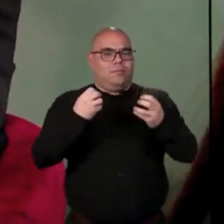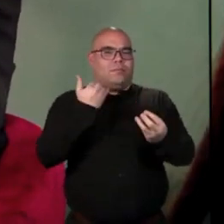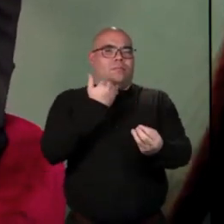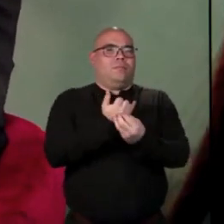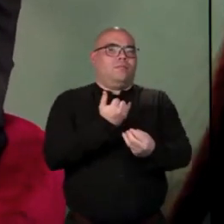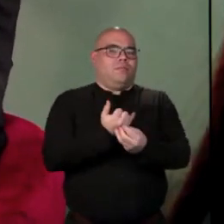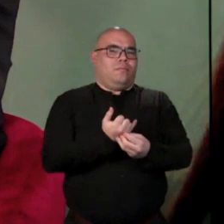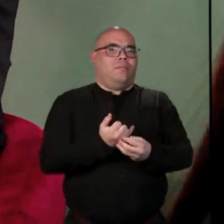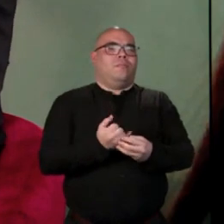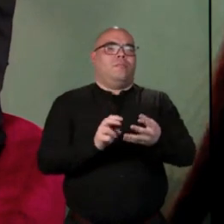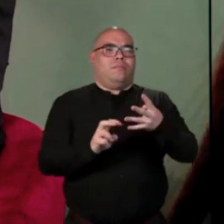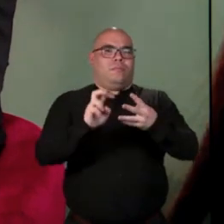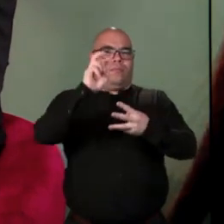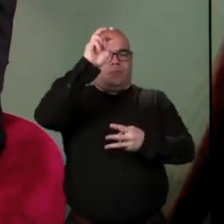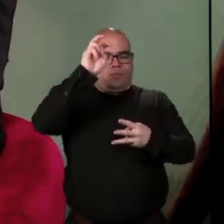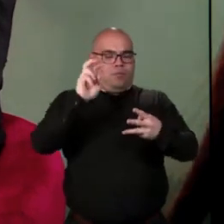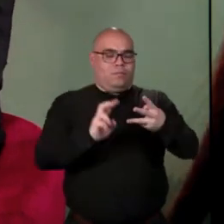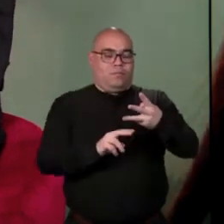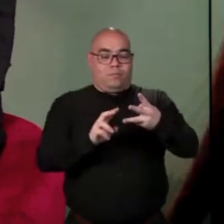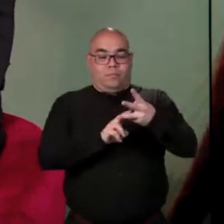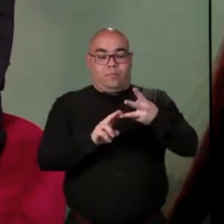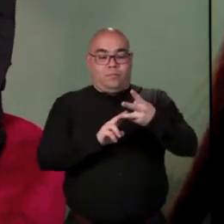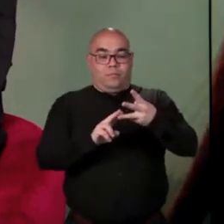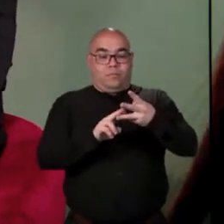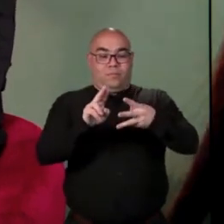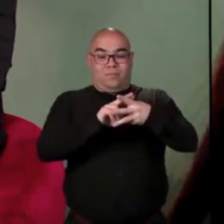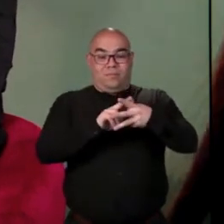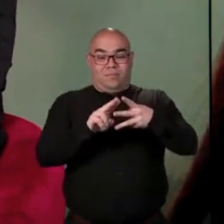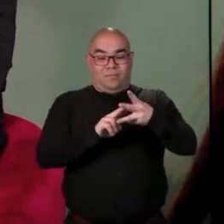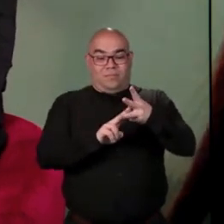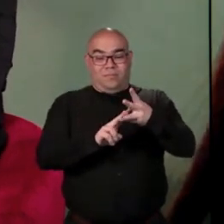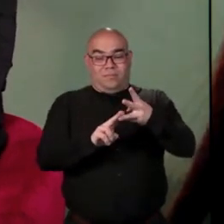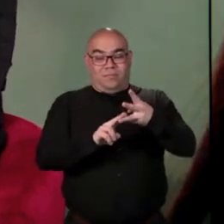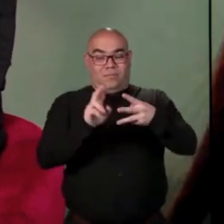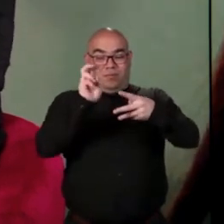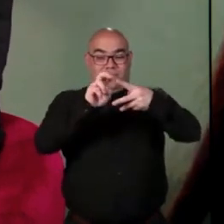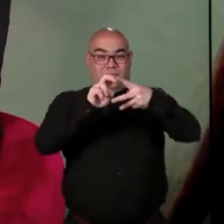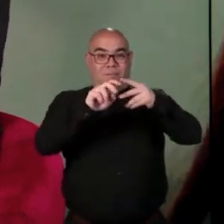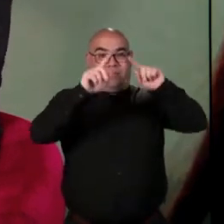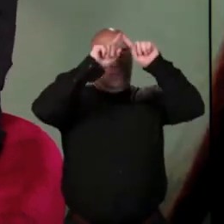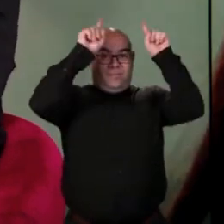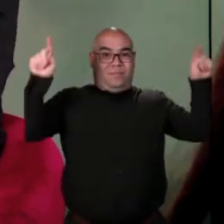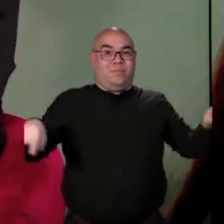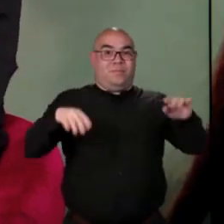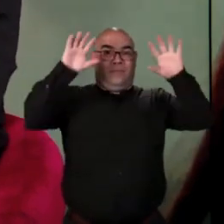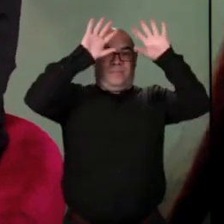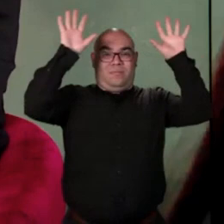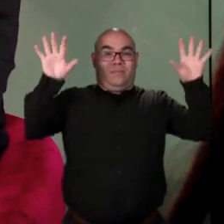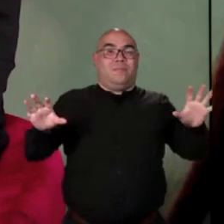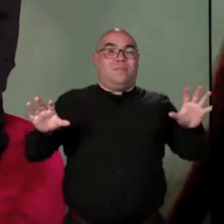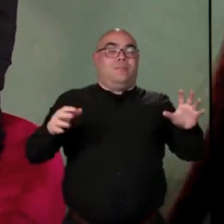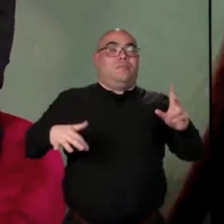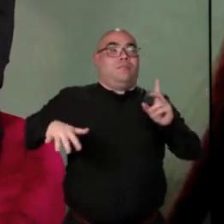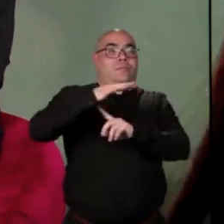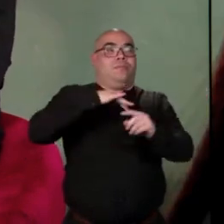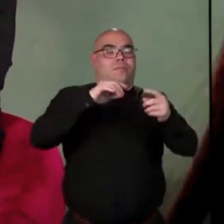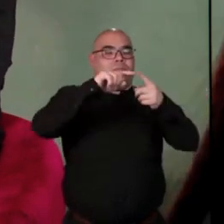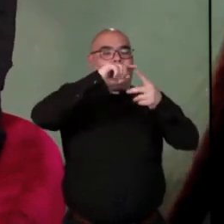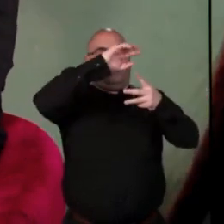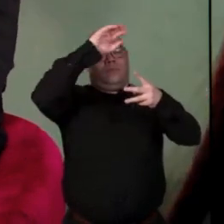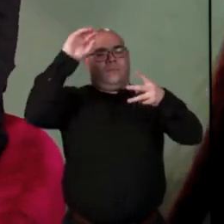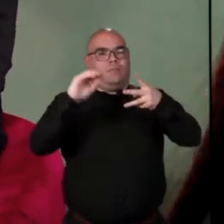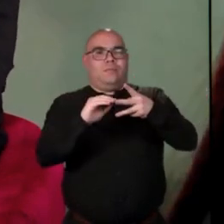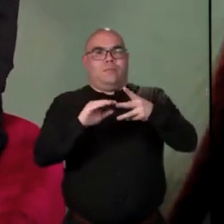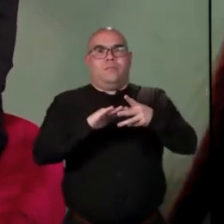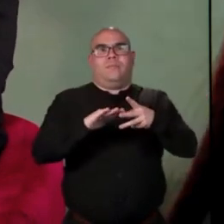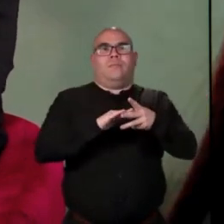niveles. Un nivel macro de relacionamiento claramente en términos de la educación superior con el entorno, un nivel meso